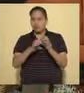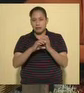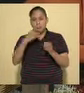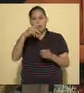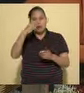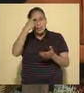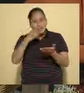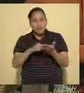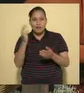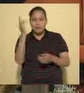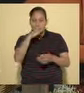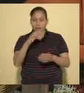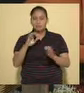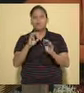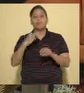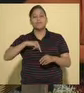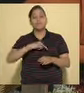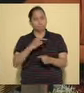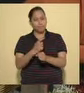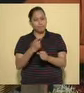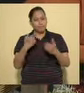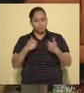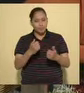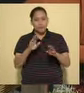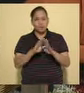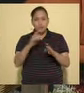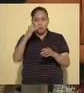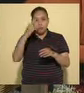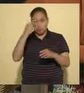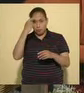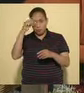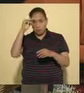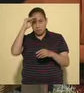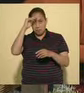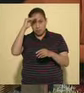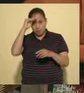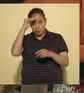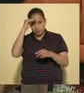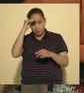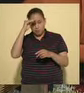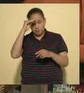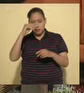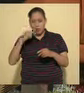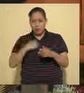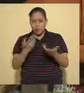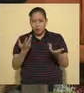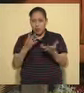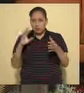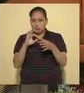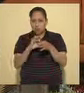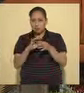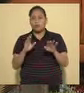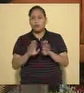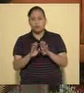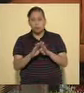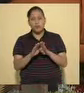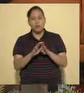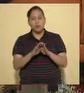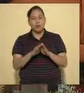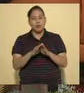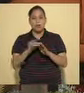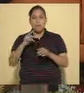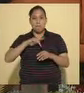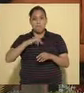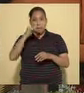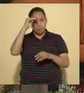que no son. Entonces, tenemos que entender qué es eso de la materialización de los pensamientos. Es un decirle así, ¿no? Materialización. Okay. No es que tu mente